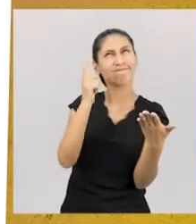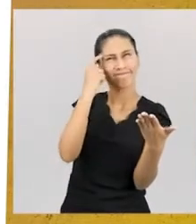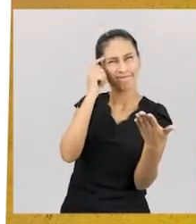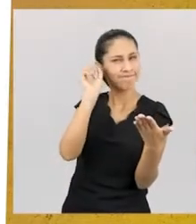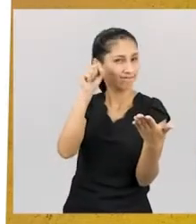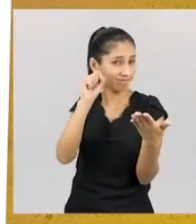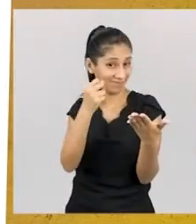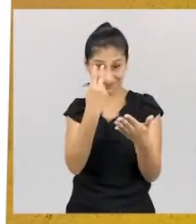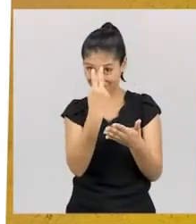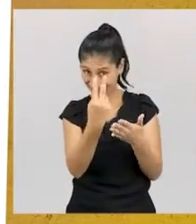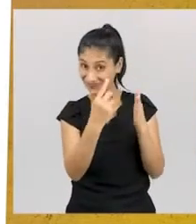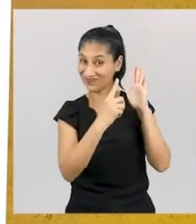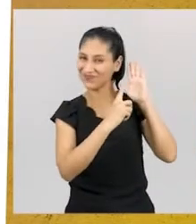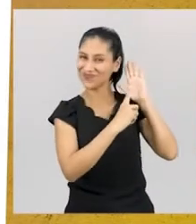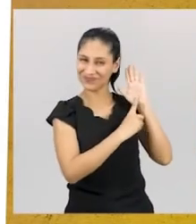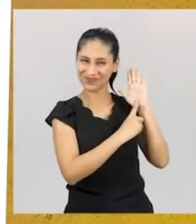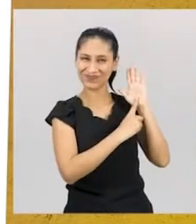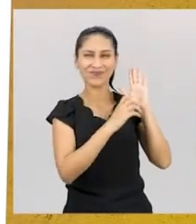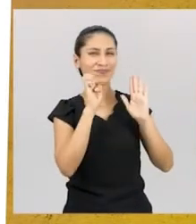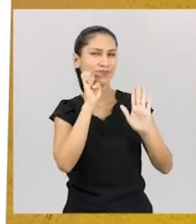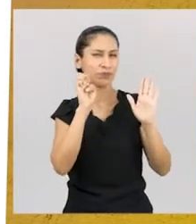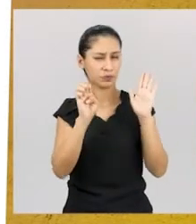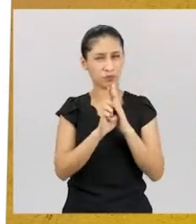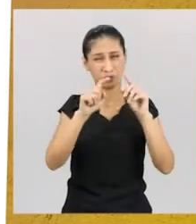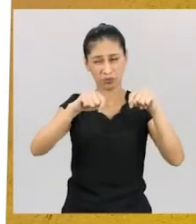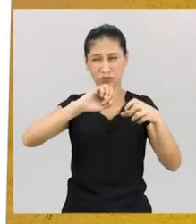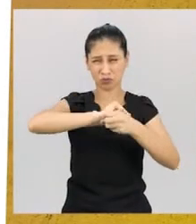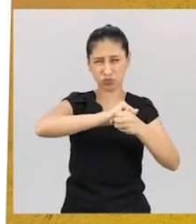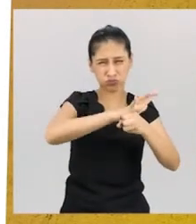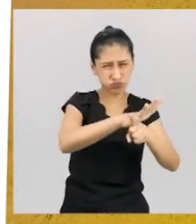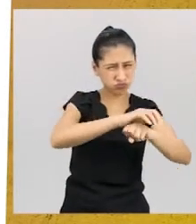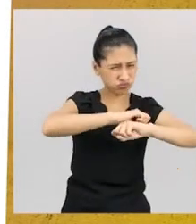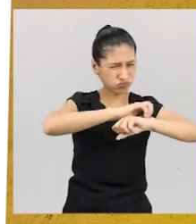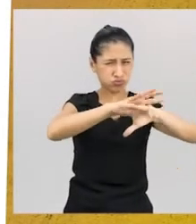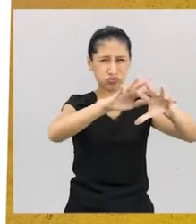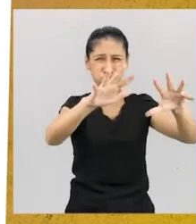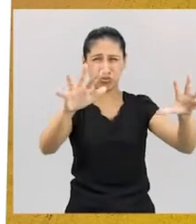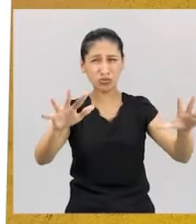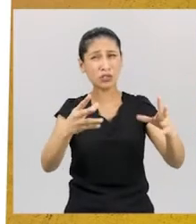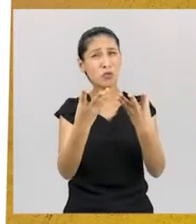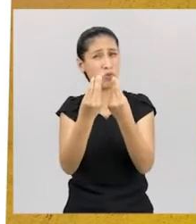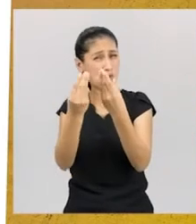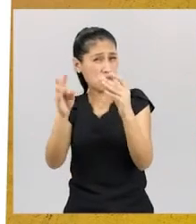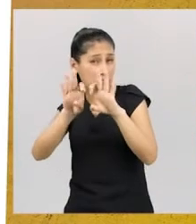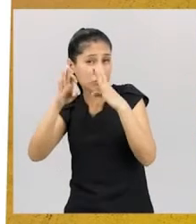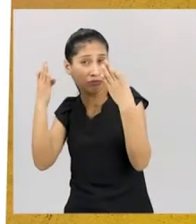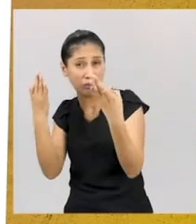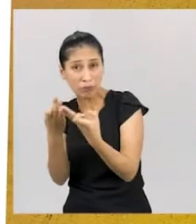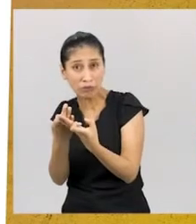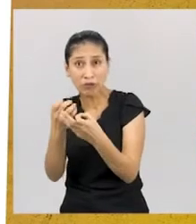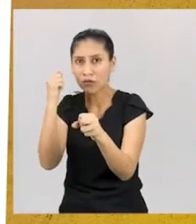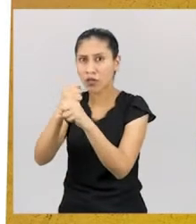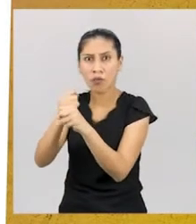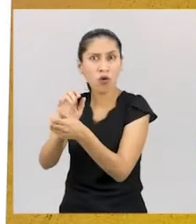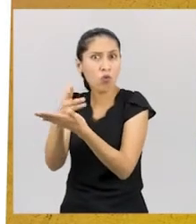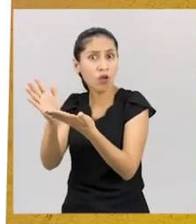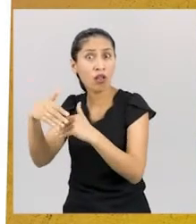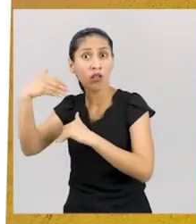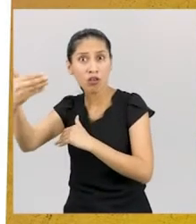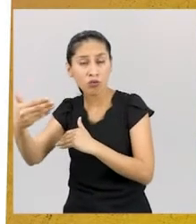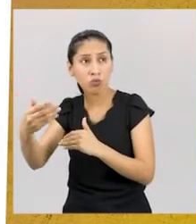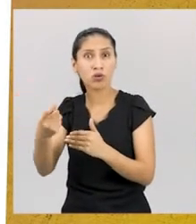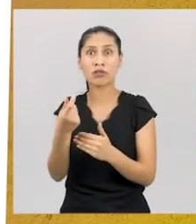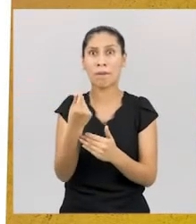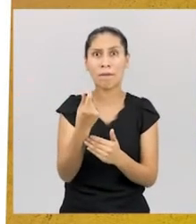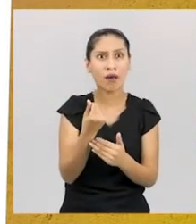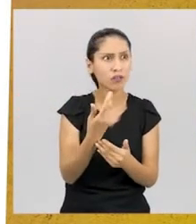Yo creo que sí. Veámoslo con un ejemplo. Con motivo de la pandemia, se suscitaron en muchas familias deudas con diferentes empresas.